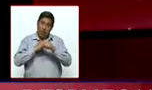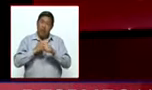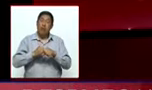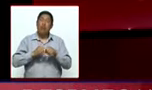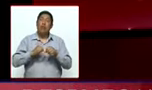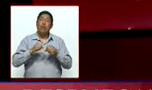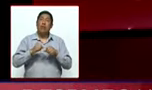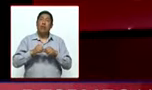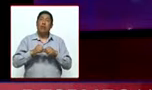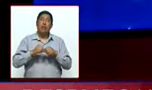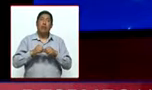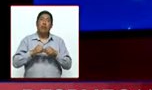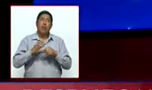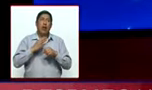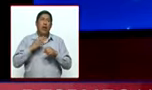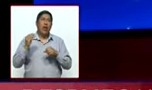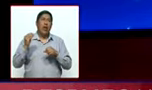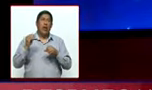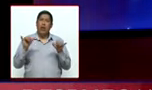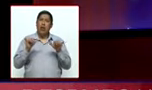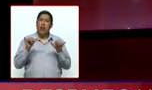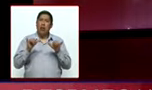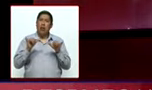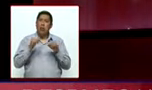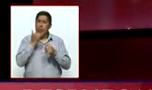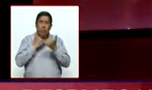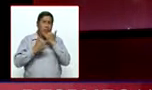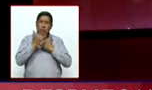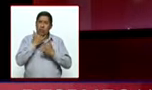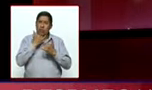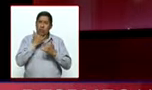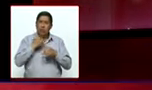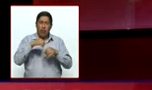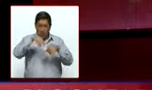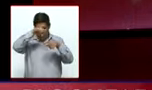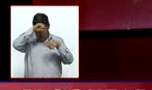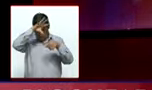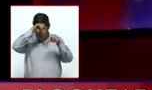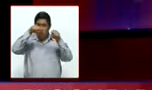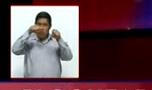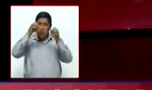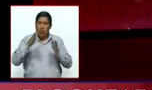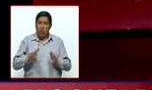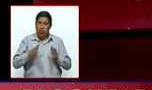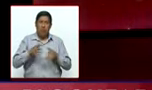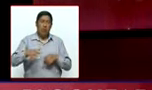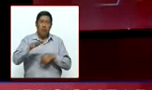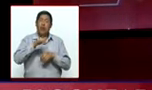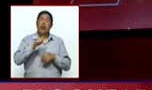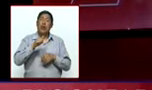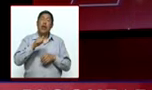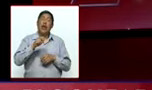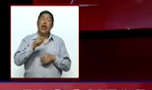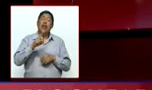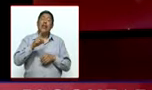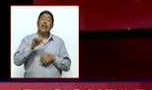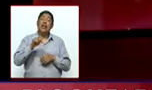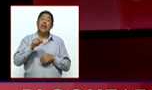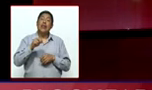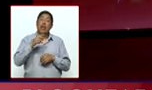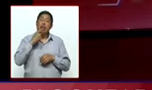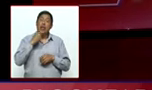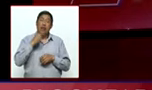de las personas. Y también ha habido repercusiones y reacciones por parte de los mineros cooperativistas de la zona andina de Arque y Tapacarí.